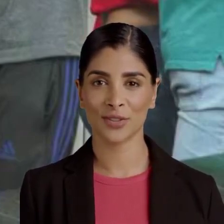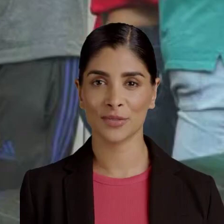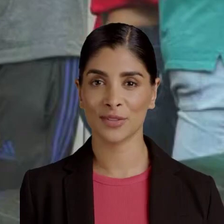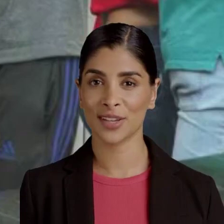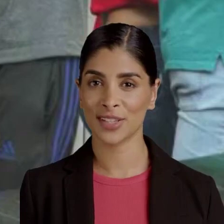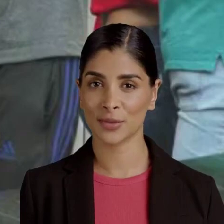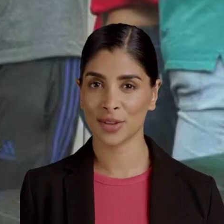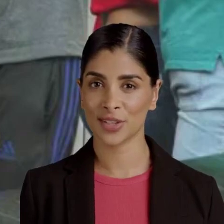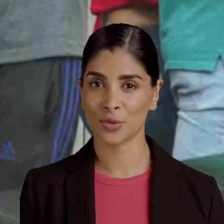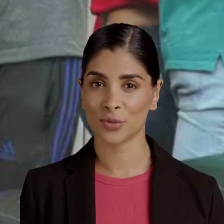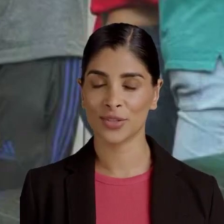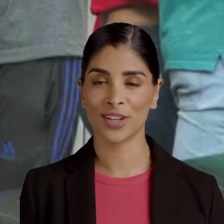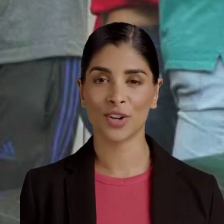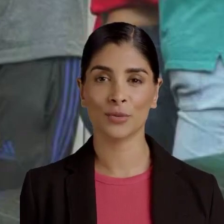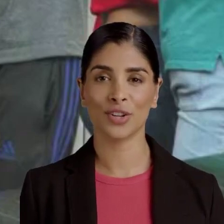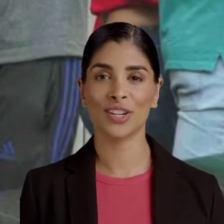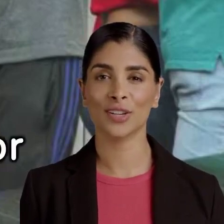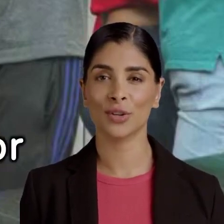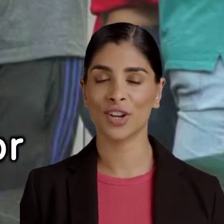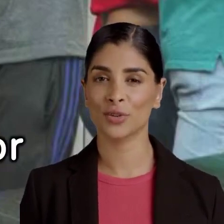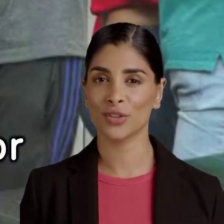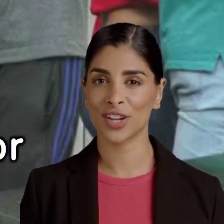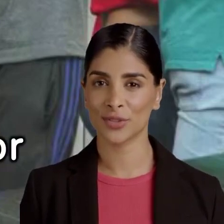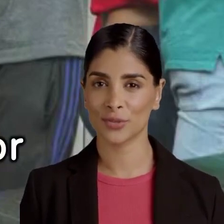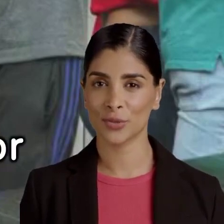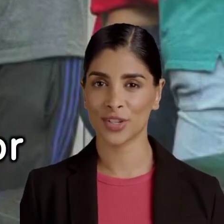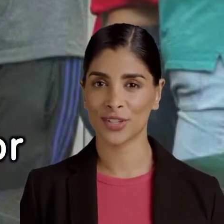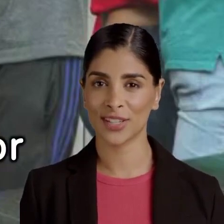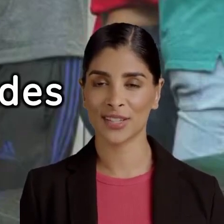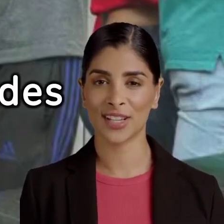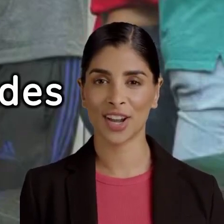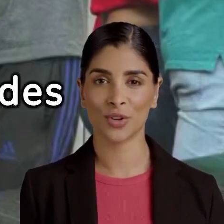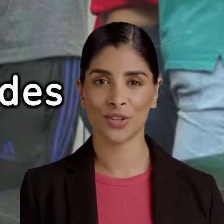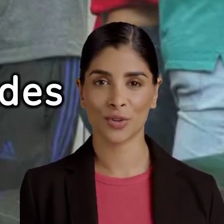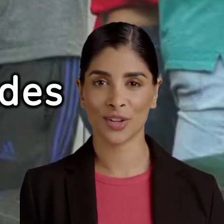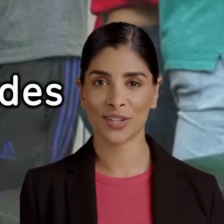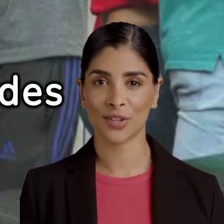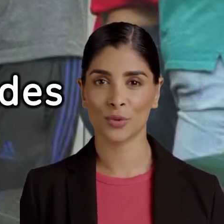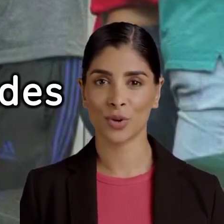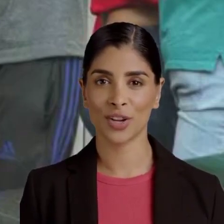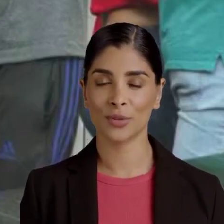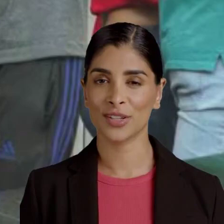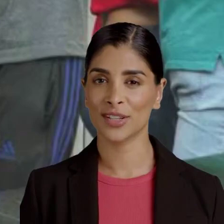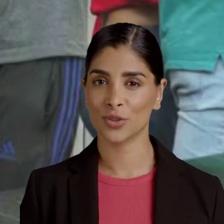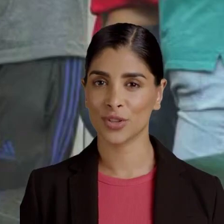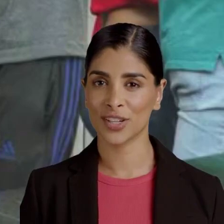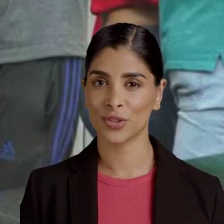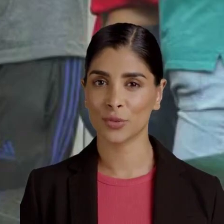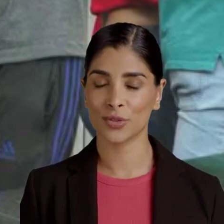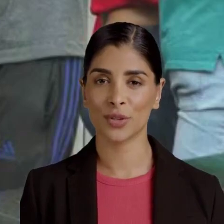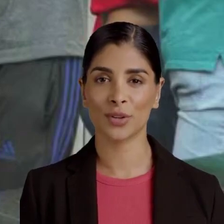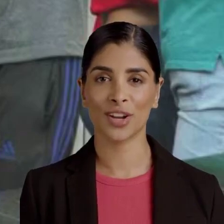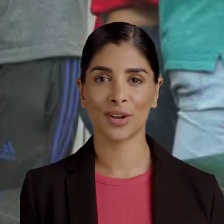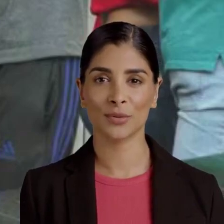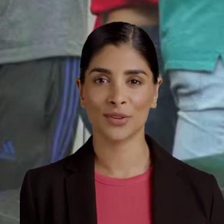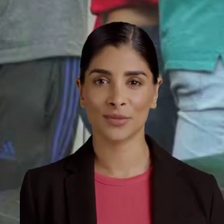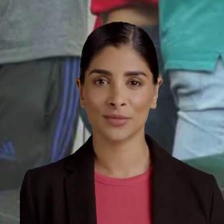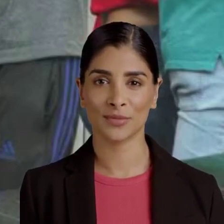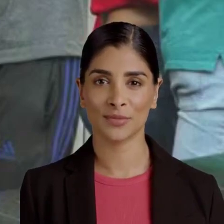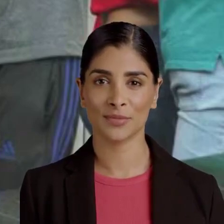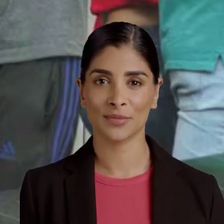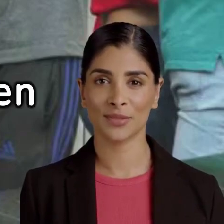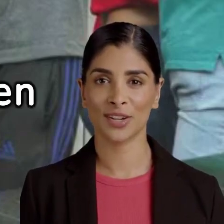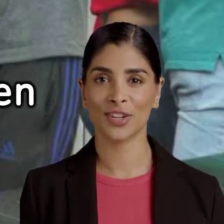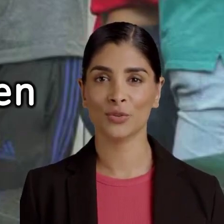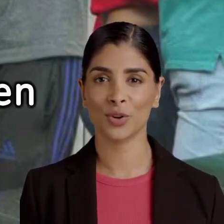grc este martes 9 tal como ya se había anunciado por estos días el calor en ciudades como Guayaquil se torna insoportable a